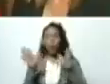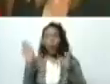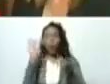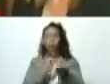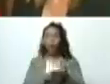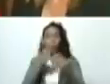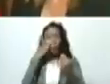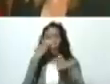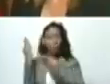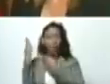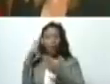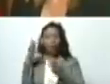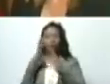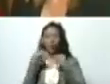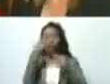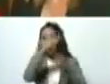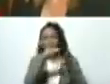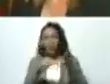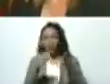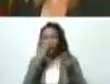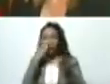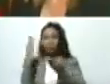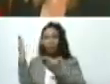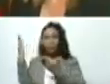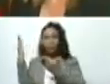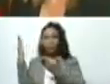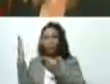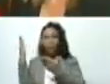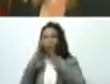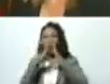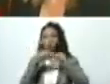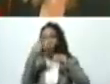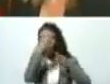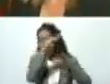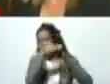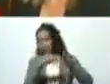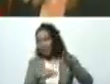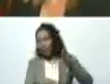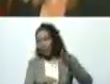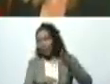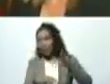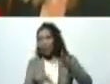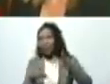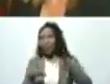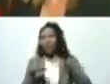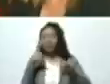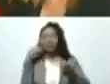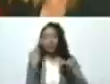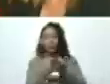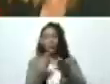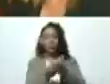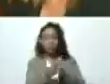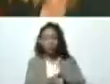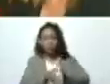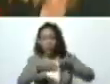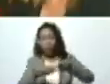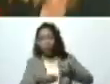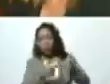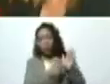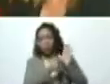vamos a mostrar todos los productos Tellechea todos los productos del catálogo de fertilizantes